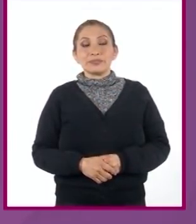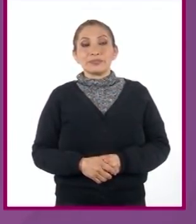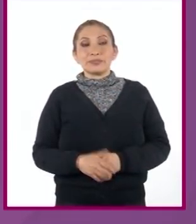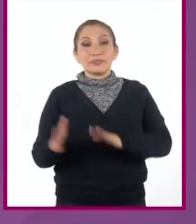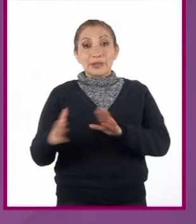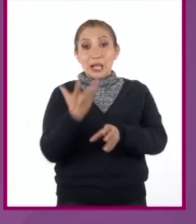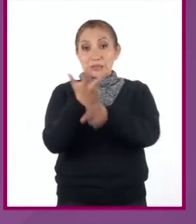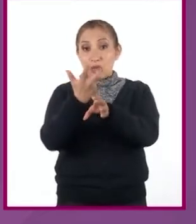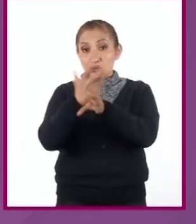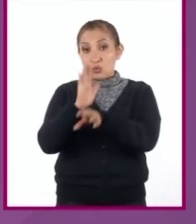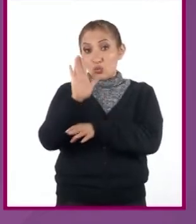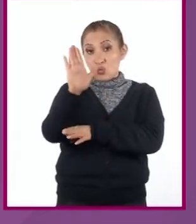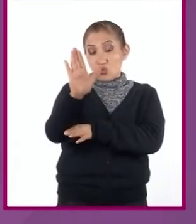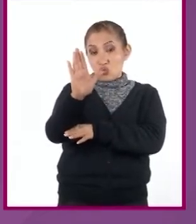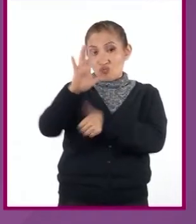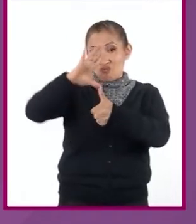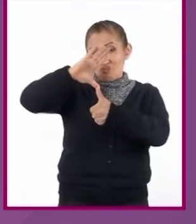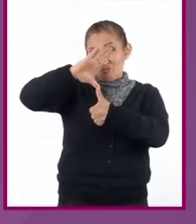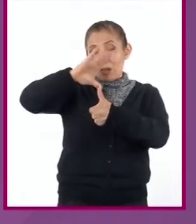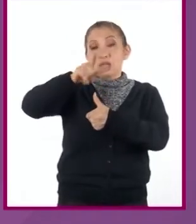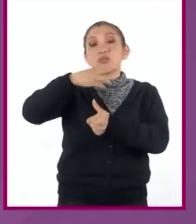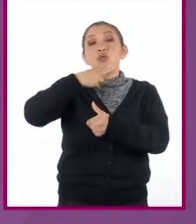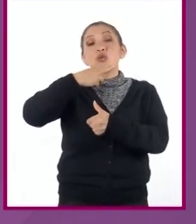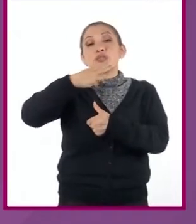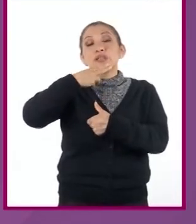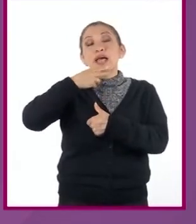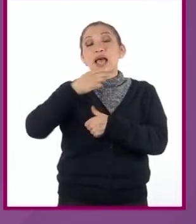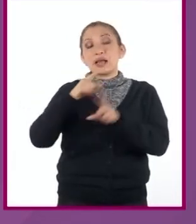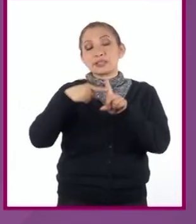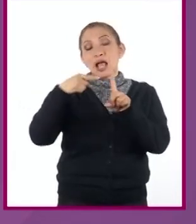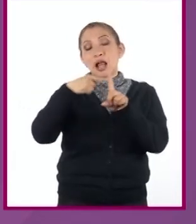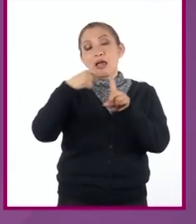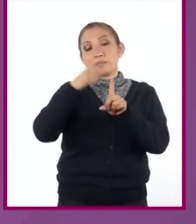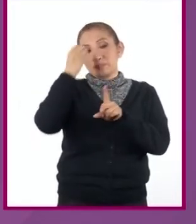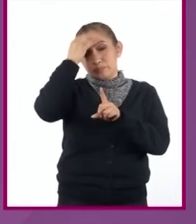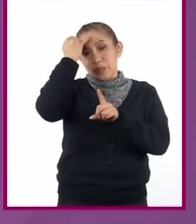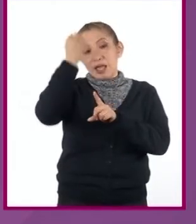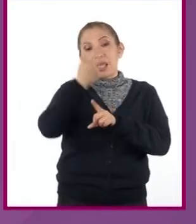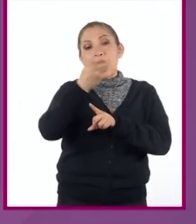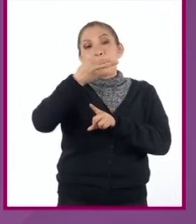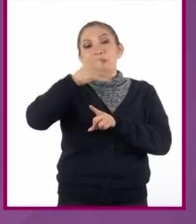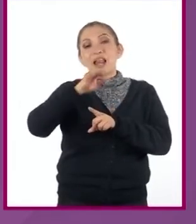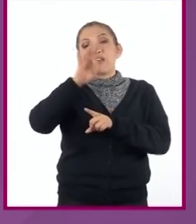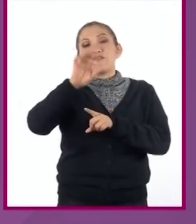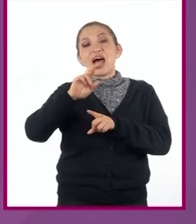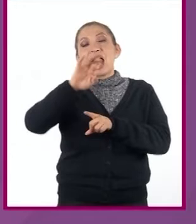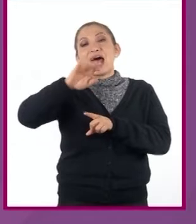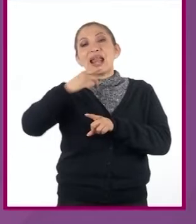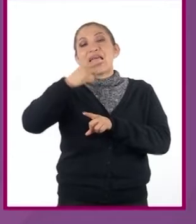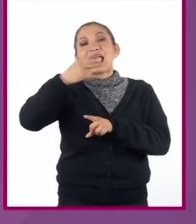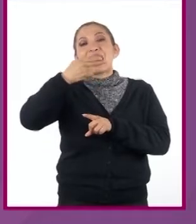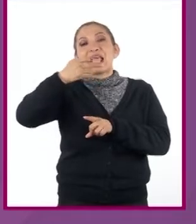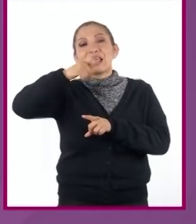En los Estados Unidos de Norteamérica se utiliza la escala creada por Gabriel Fahrenheit.